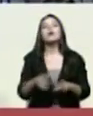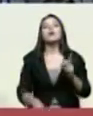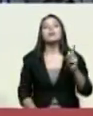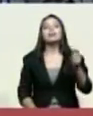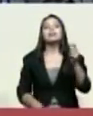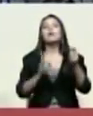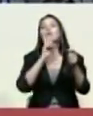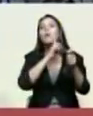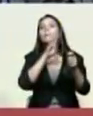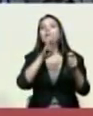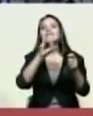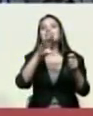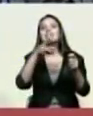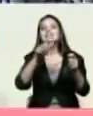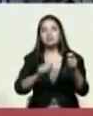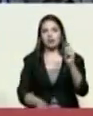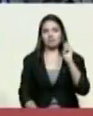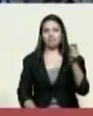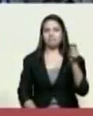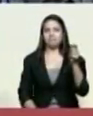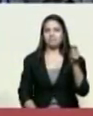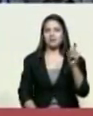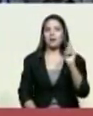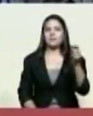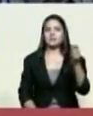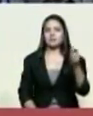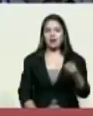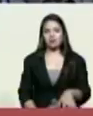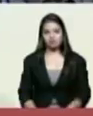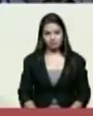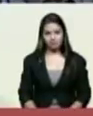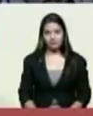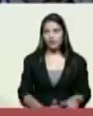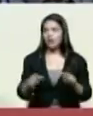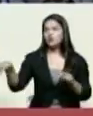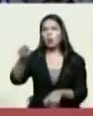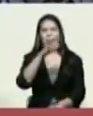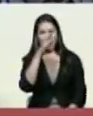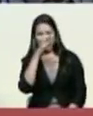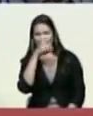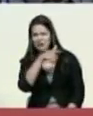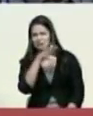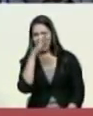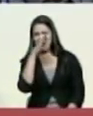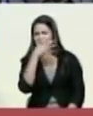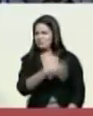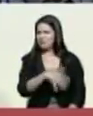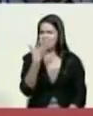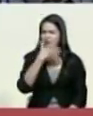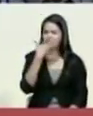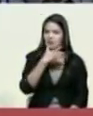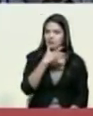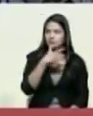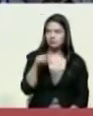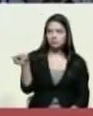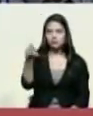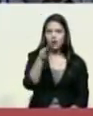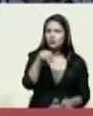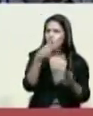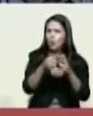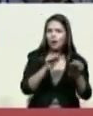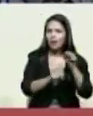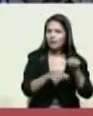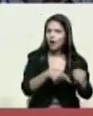bicha. ¿Esta la bicha con este qué? La bicha. Y comenzaron a burlarse. Ah, mira cómo le llama la bicha. Los que nunca la